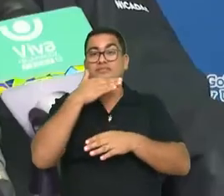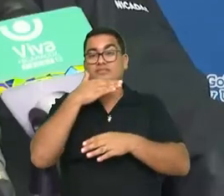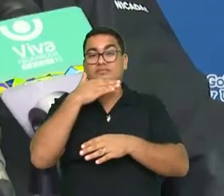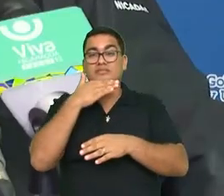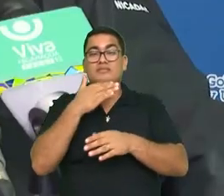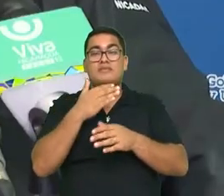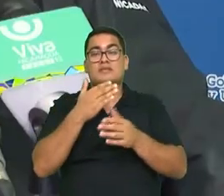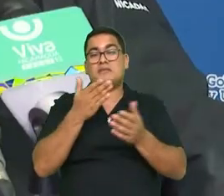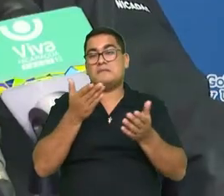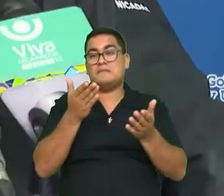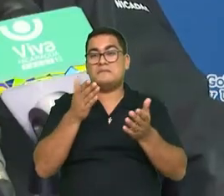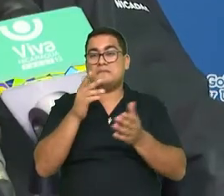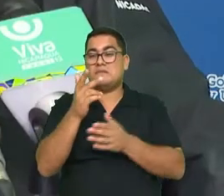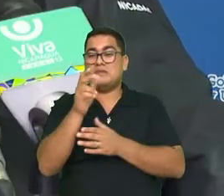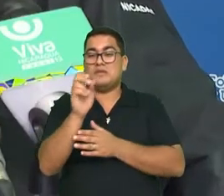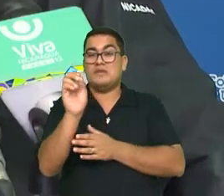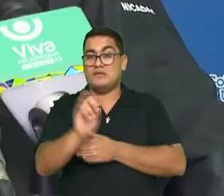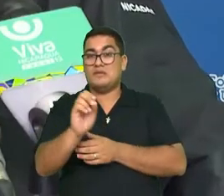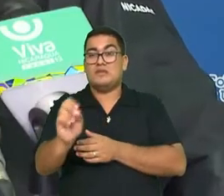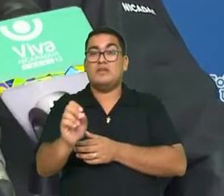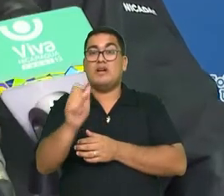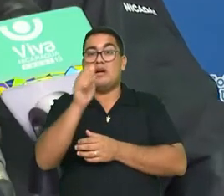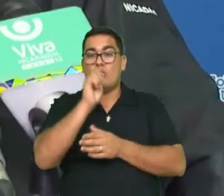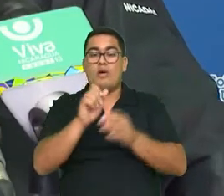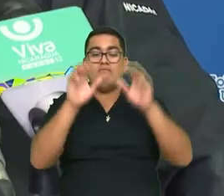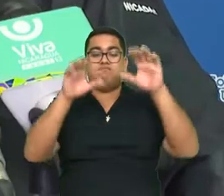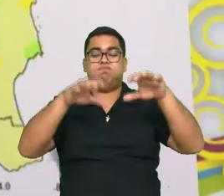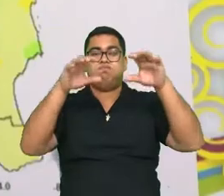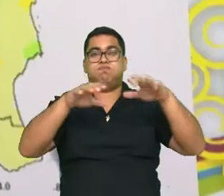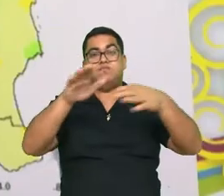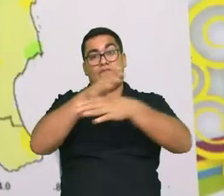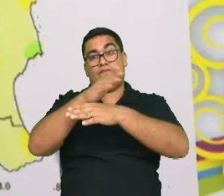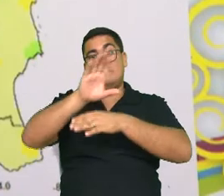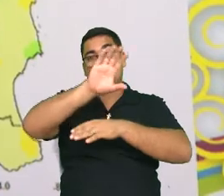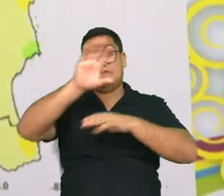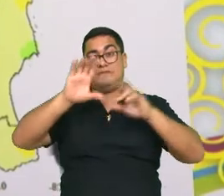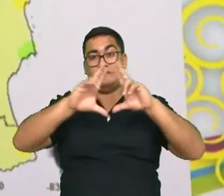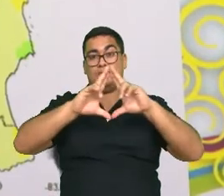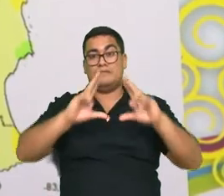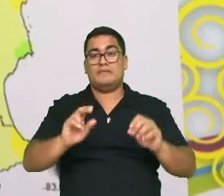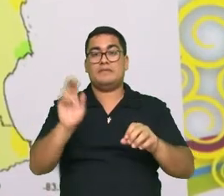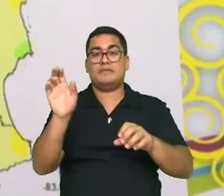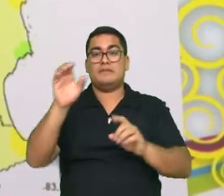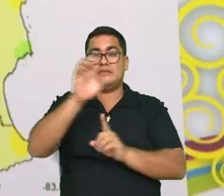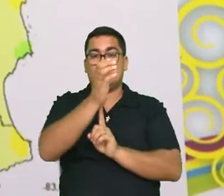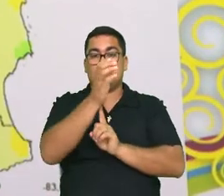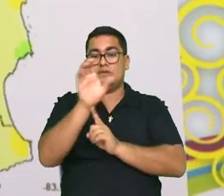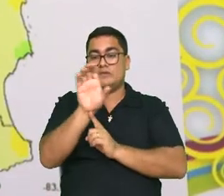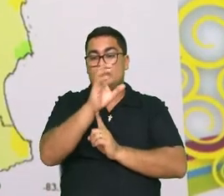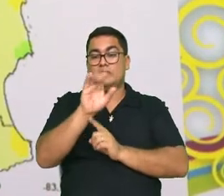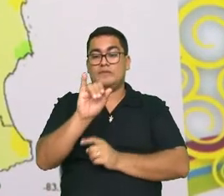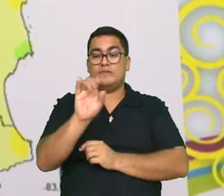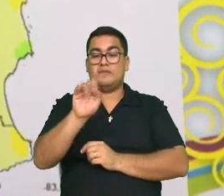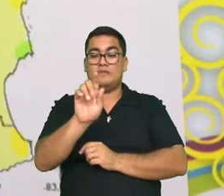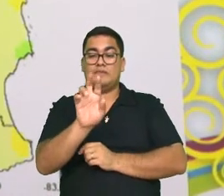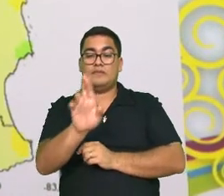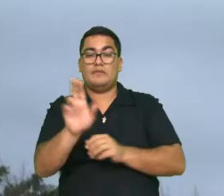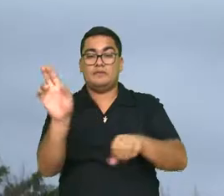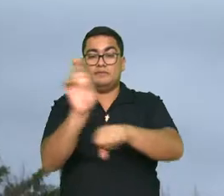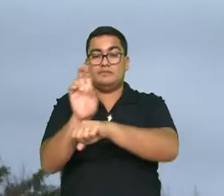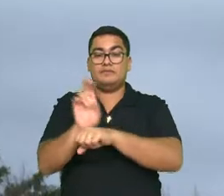anda arriba de los 80% en gran parte del territorio nacional. INETER mantendrá la vigilancia y monitoreo de las